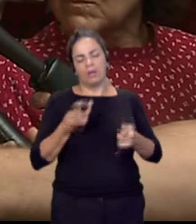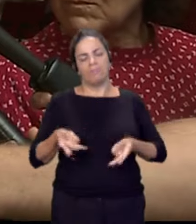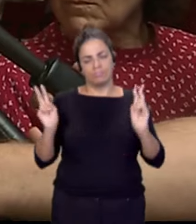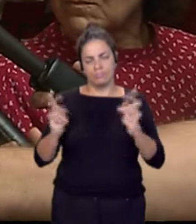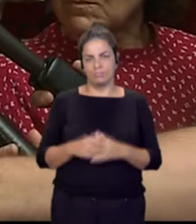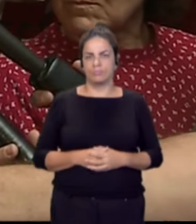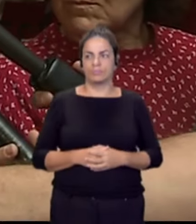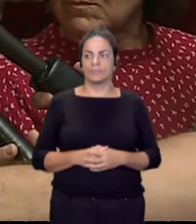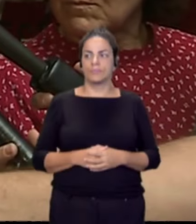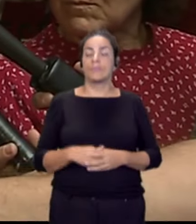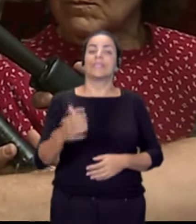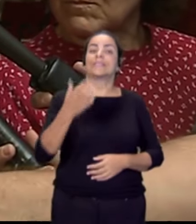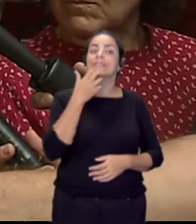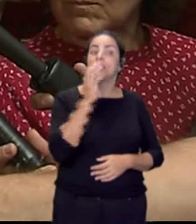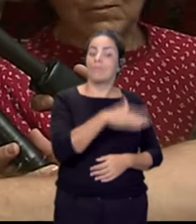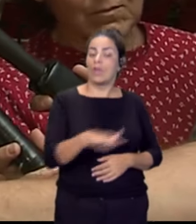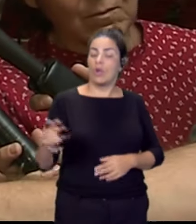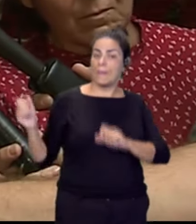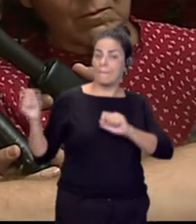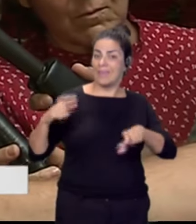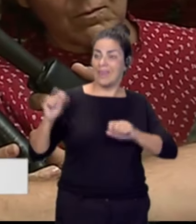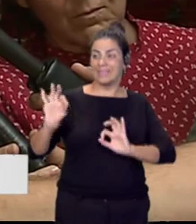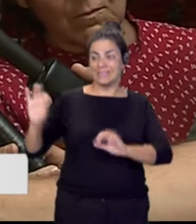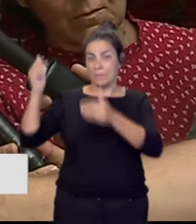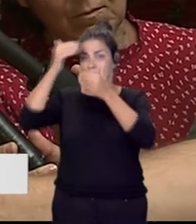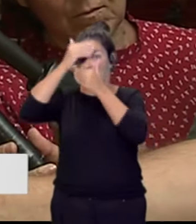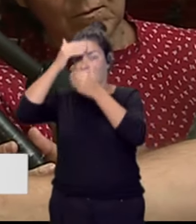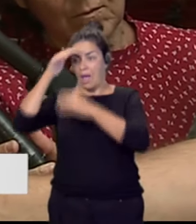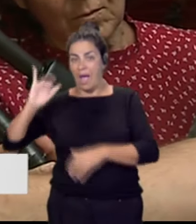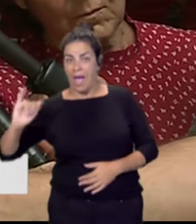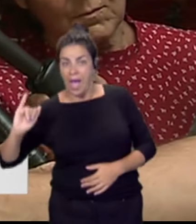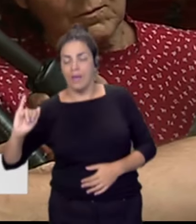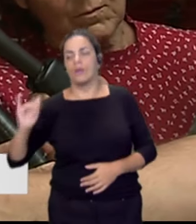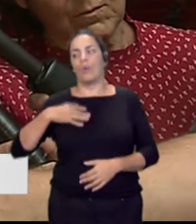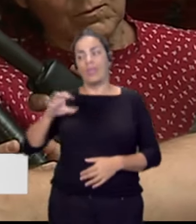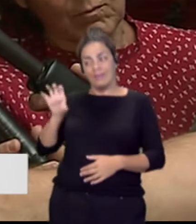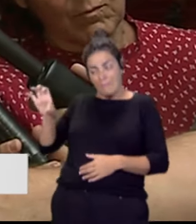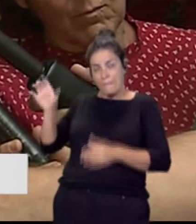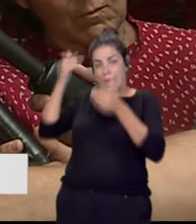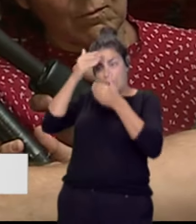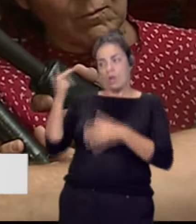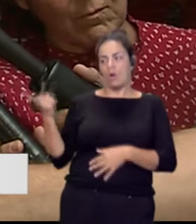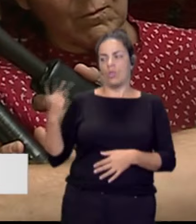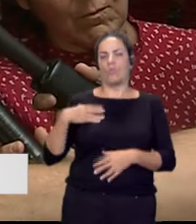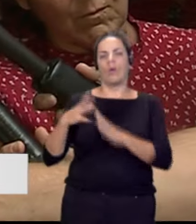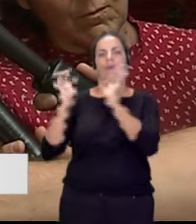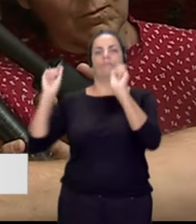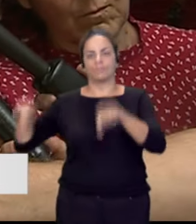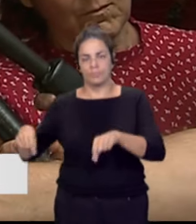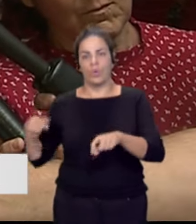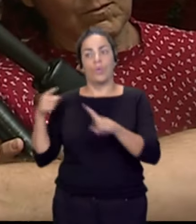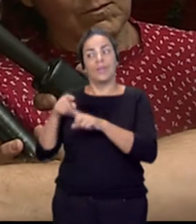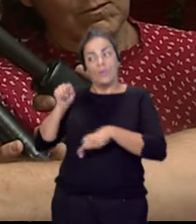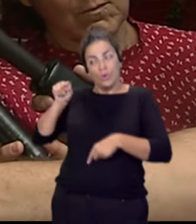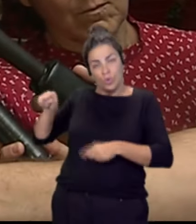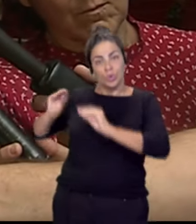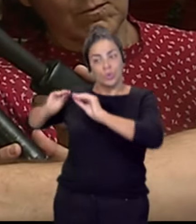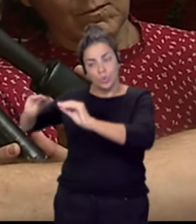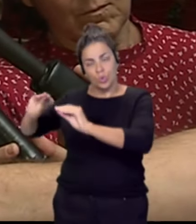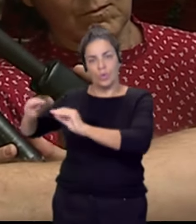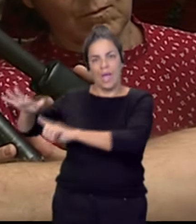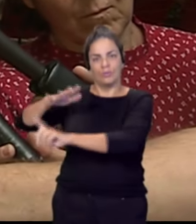Si hay menores migrantes marroquíes, podemos conveniar con Marruecos la posibilidad de que sean atendidos en el entorno